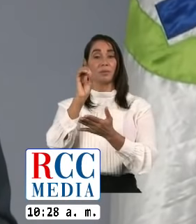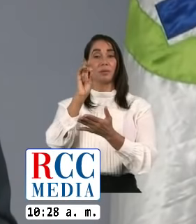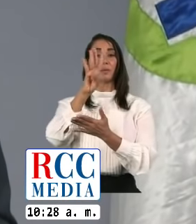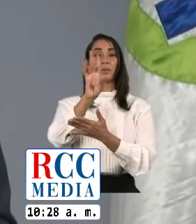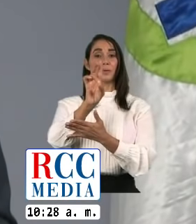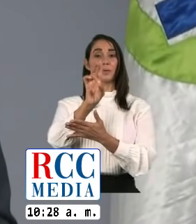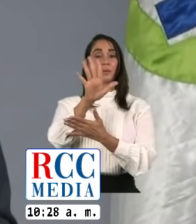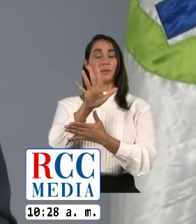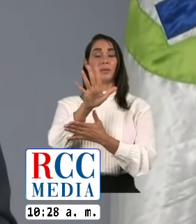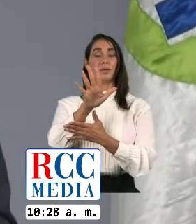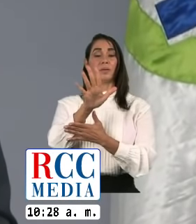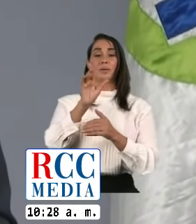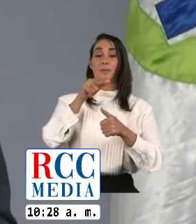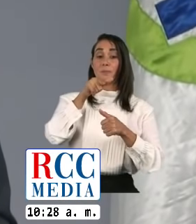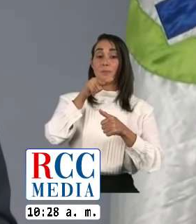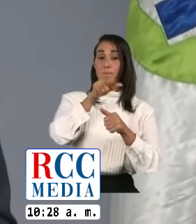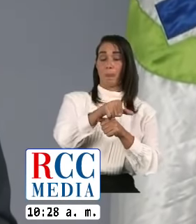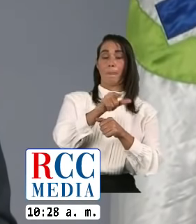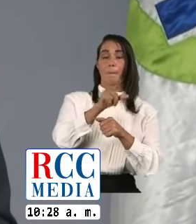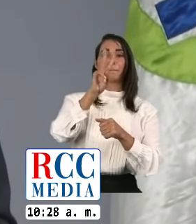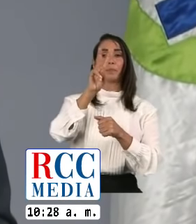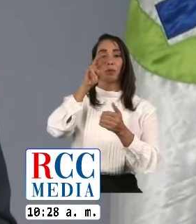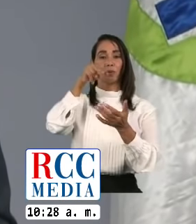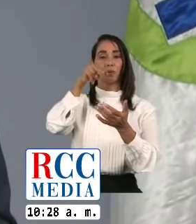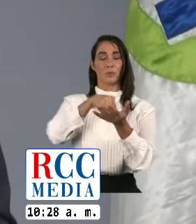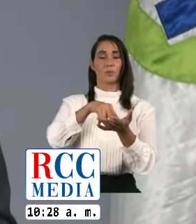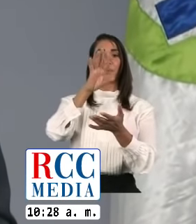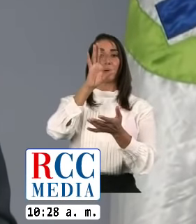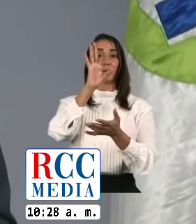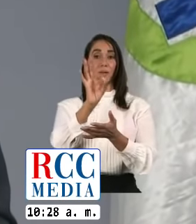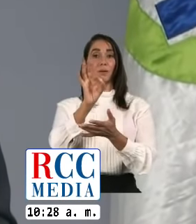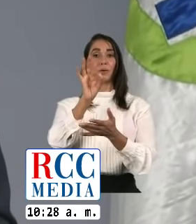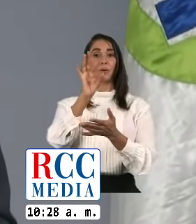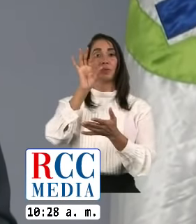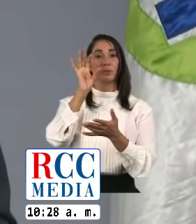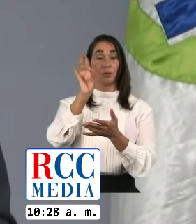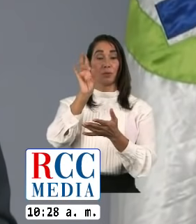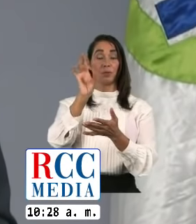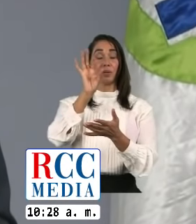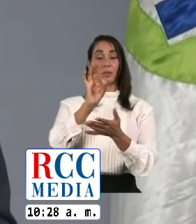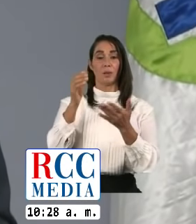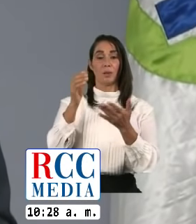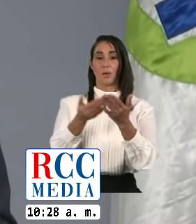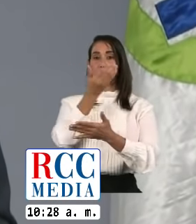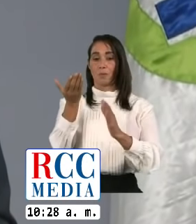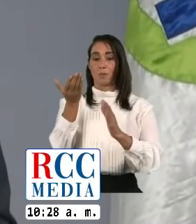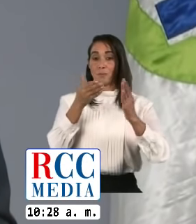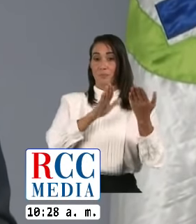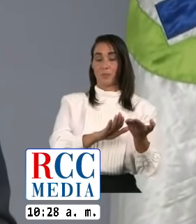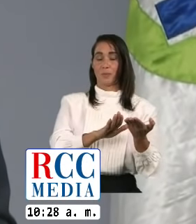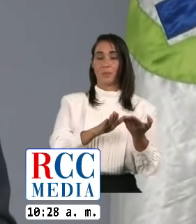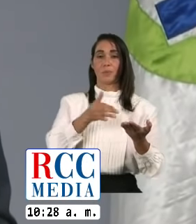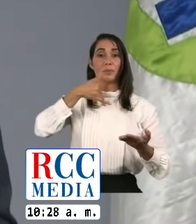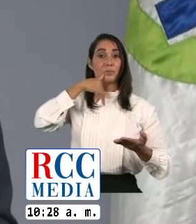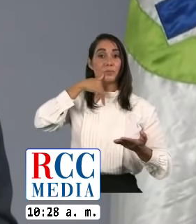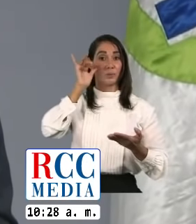44.775, de los cuales 2.089 fueron nuevas defunciones del día de